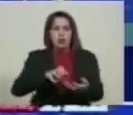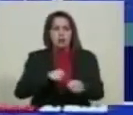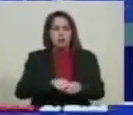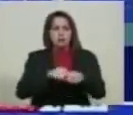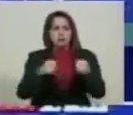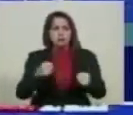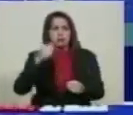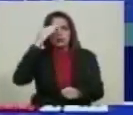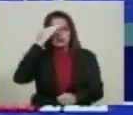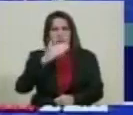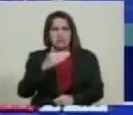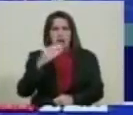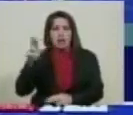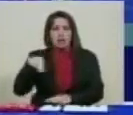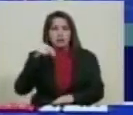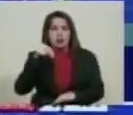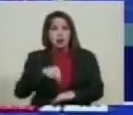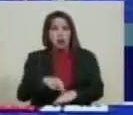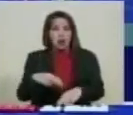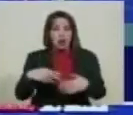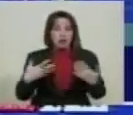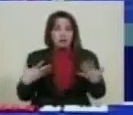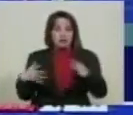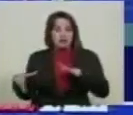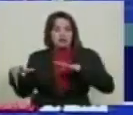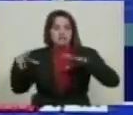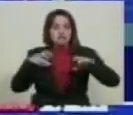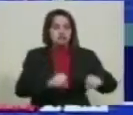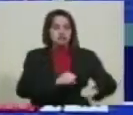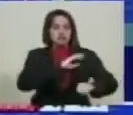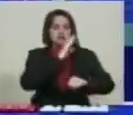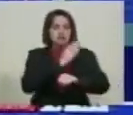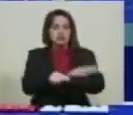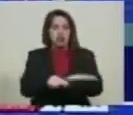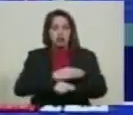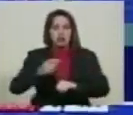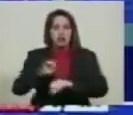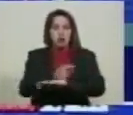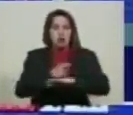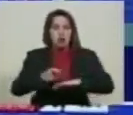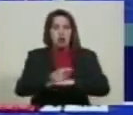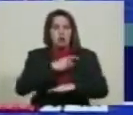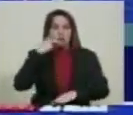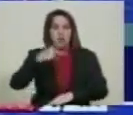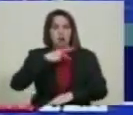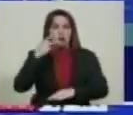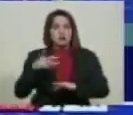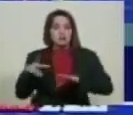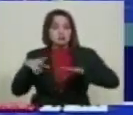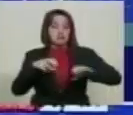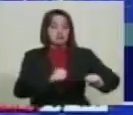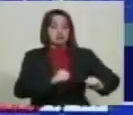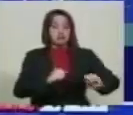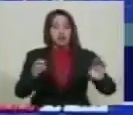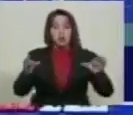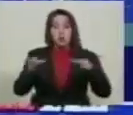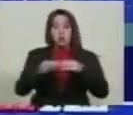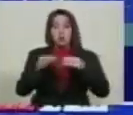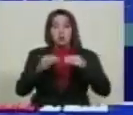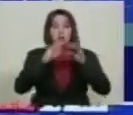nacional y según ellos asaltar el poder político y montar una junta de